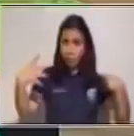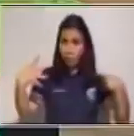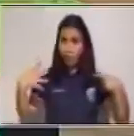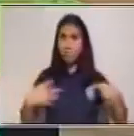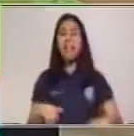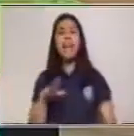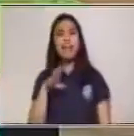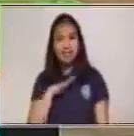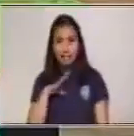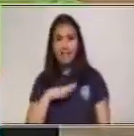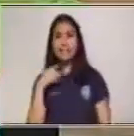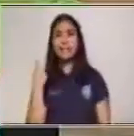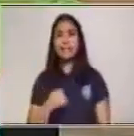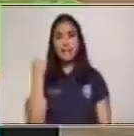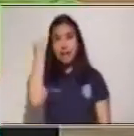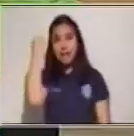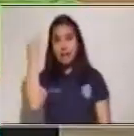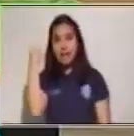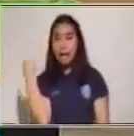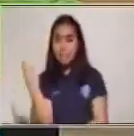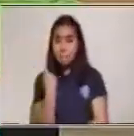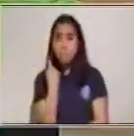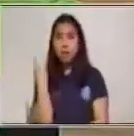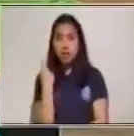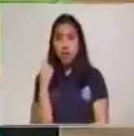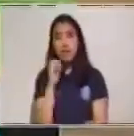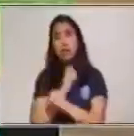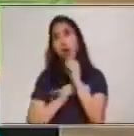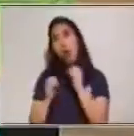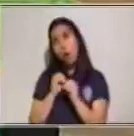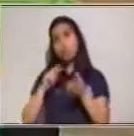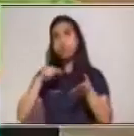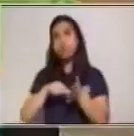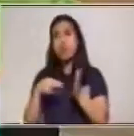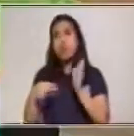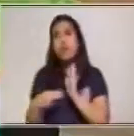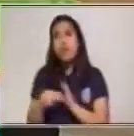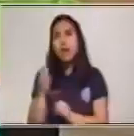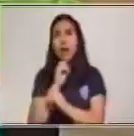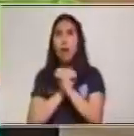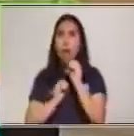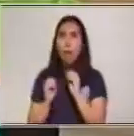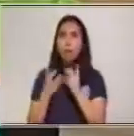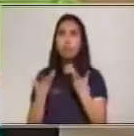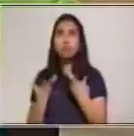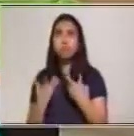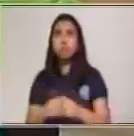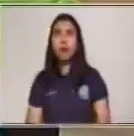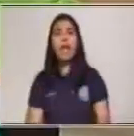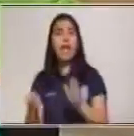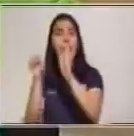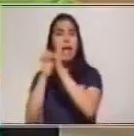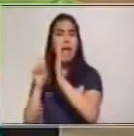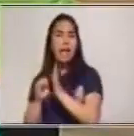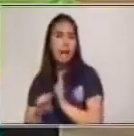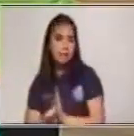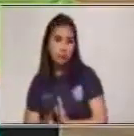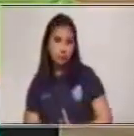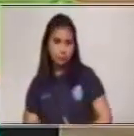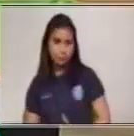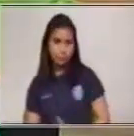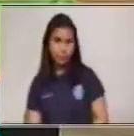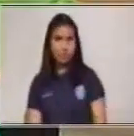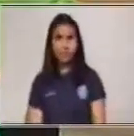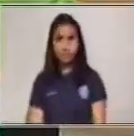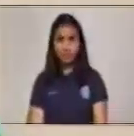principales, ideas secundarias y los detalles que tú quieras colocar. Aquí no se colocan llaves de cierre, solamente las que abren y va